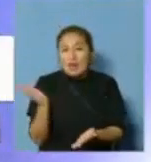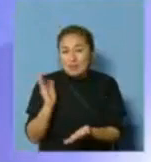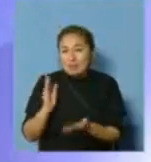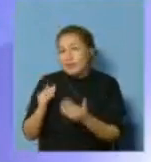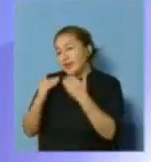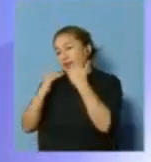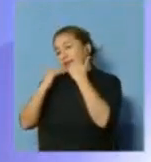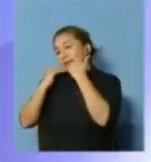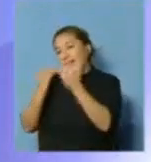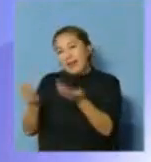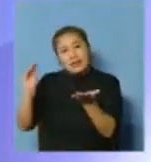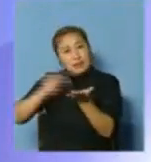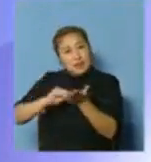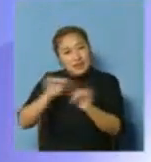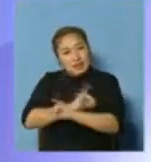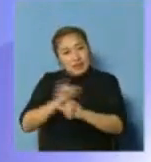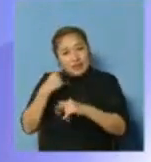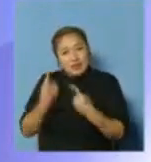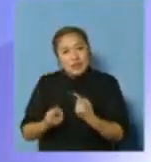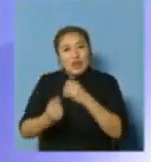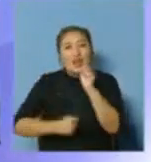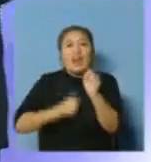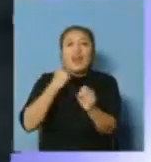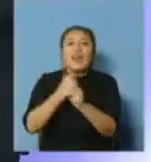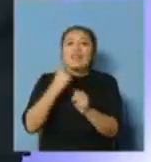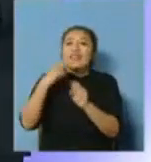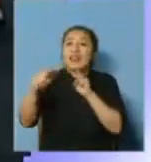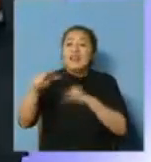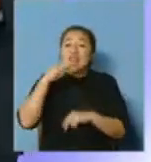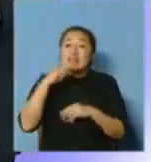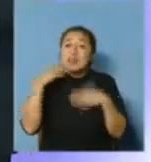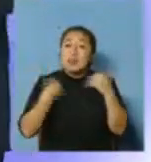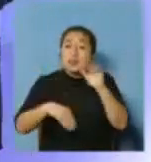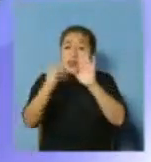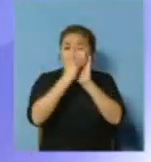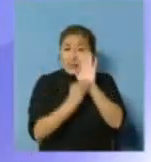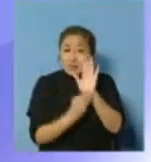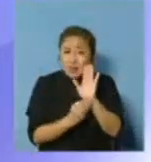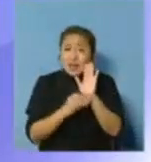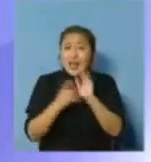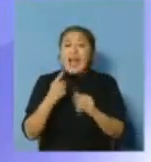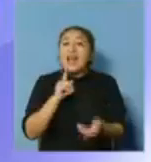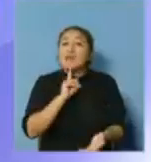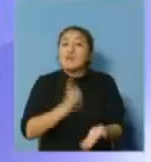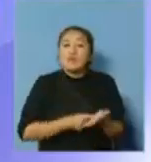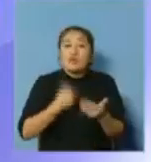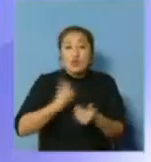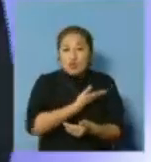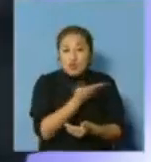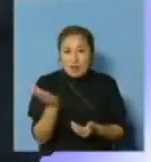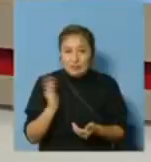muchísimas gracias por todo ese informe hasta el viernes reiteramos para poder inscribirse a la tarifa social de la suceda